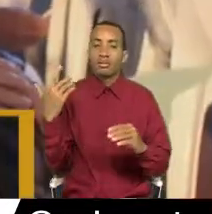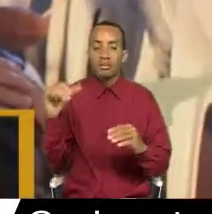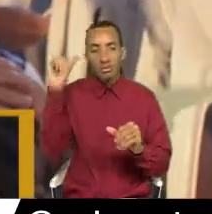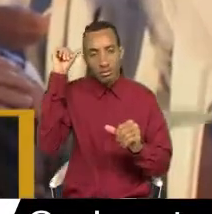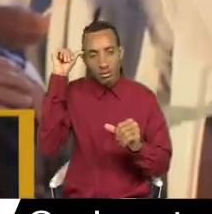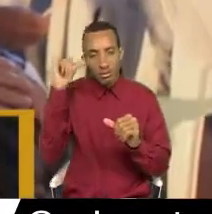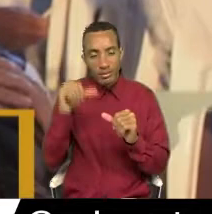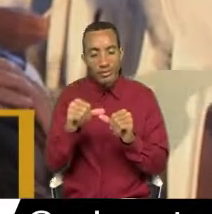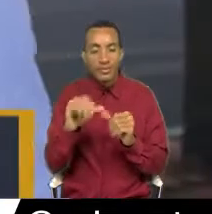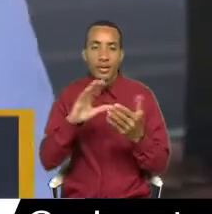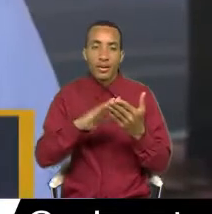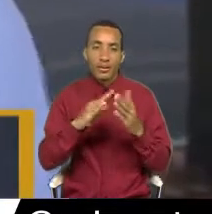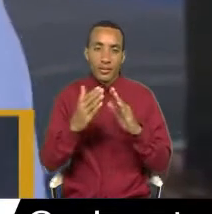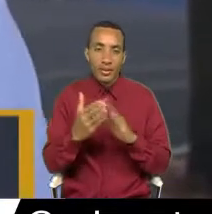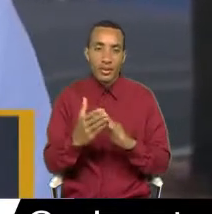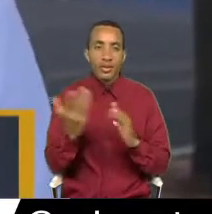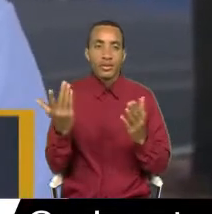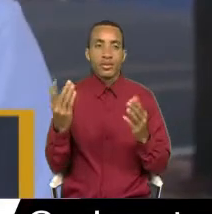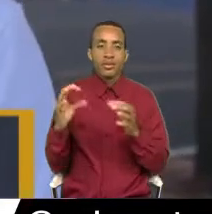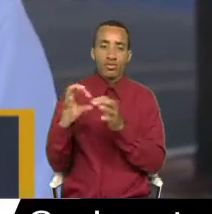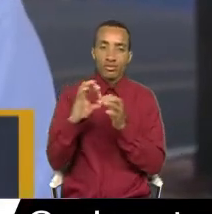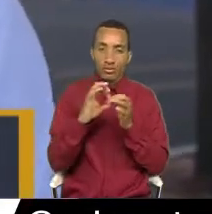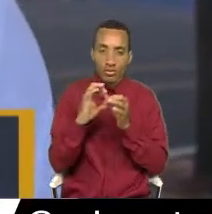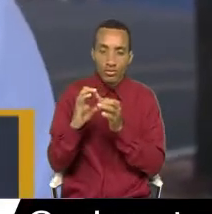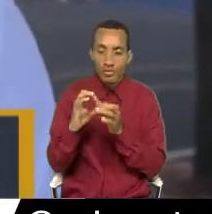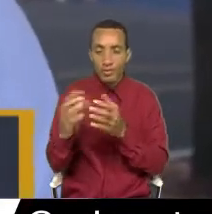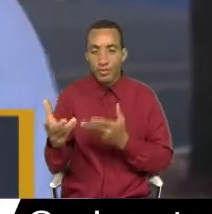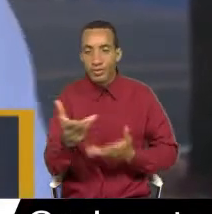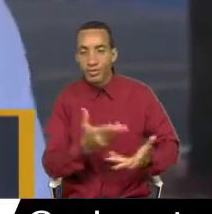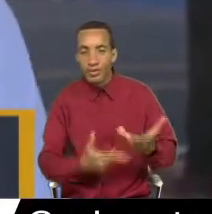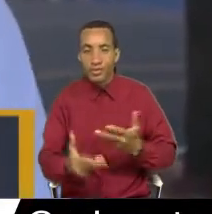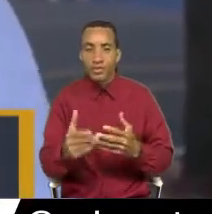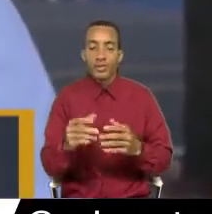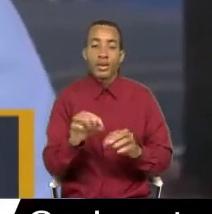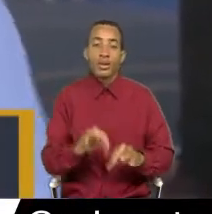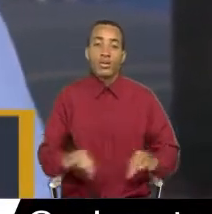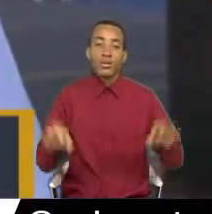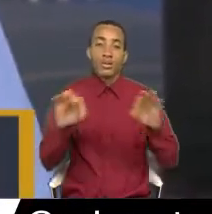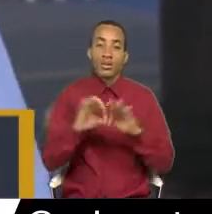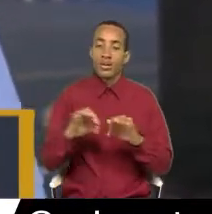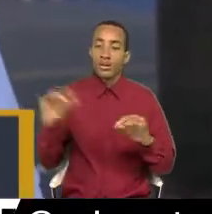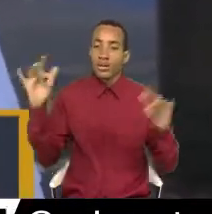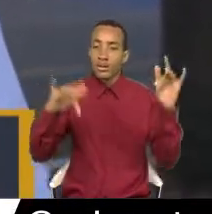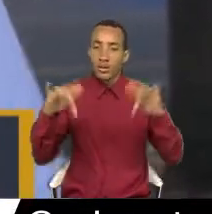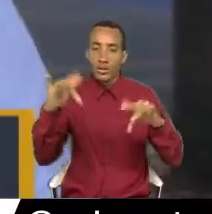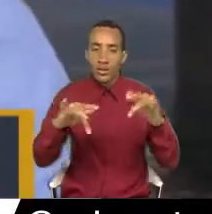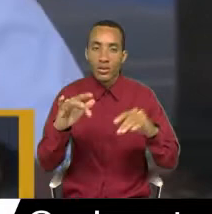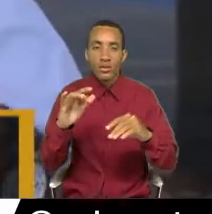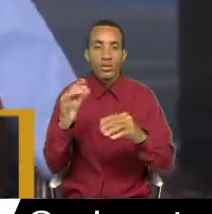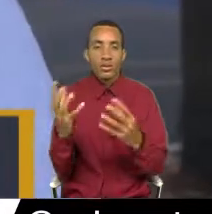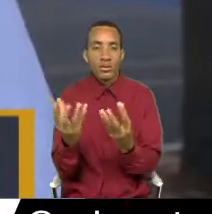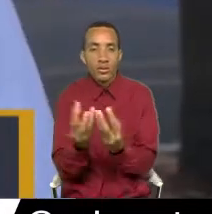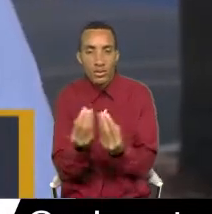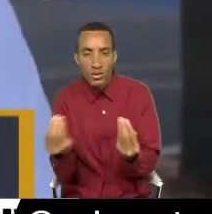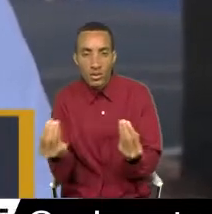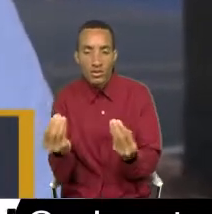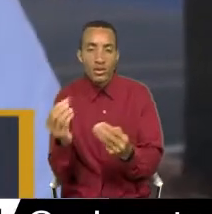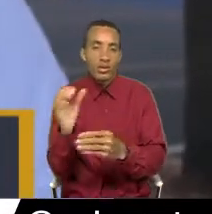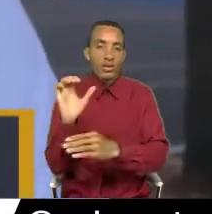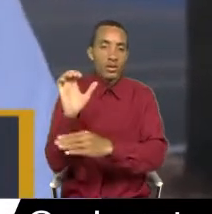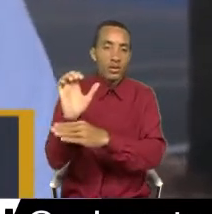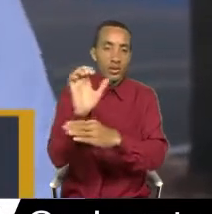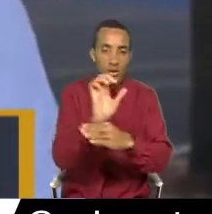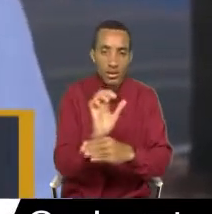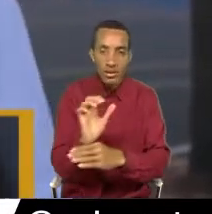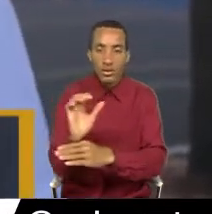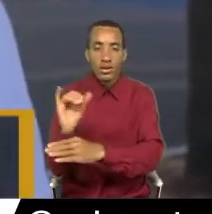y la reconciliación. Es muy importante la participación de las organizaciones y las instituciones que hoy le dicen